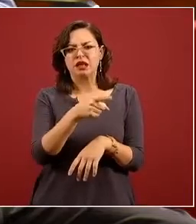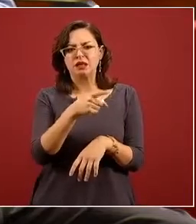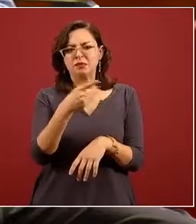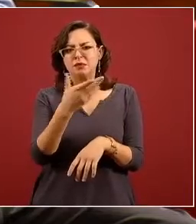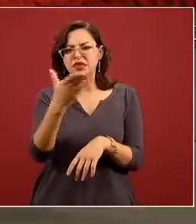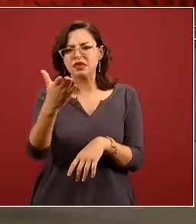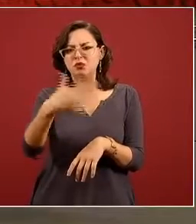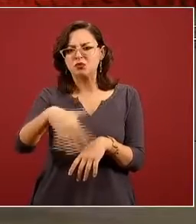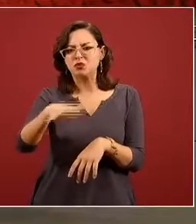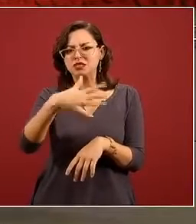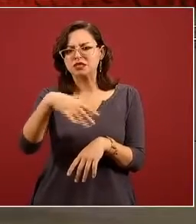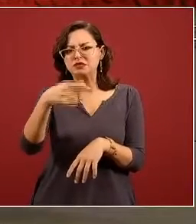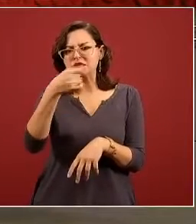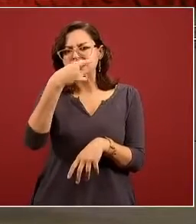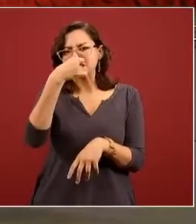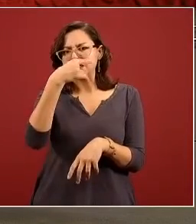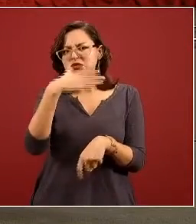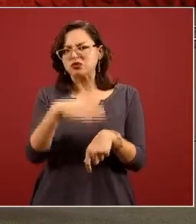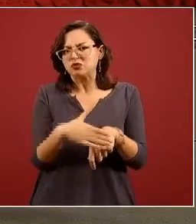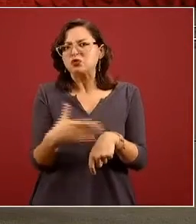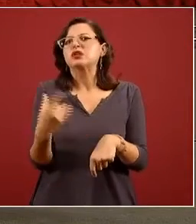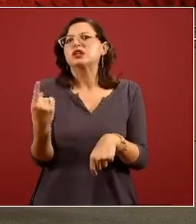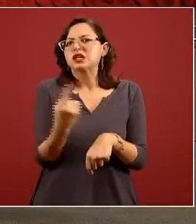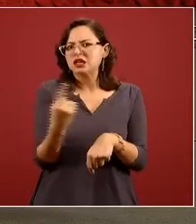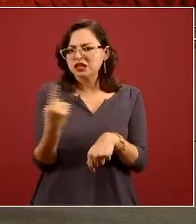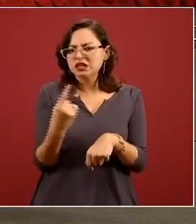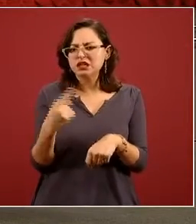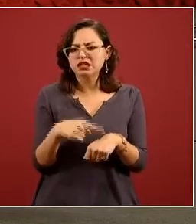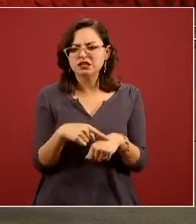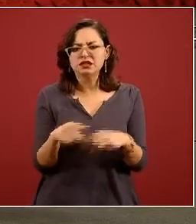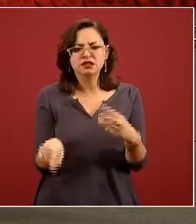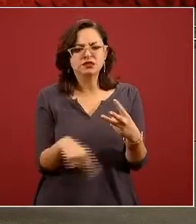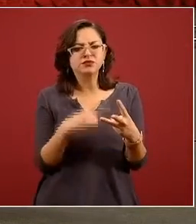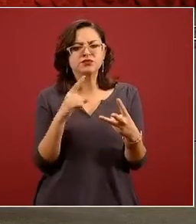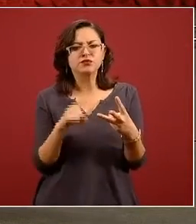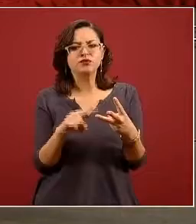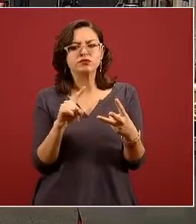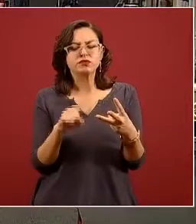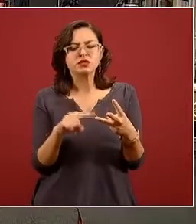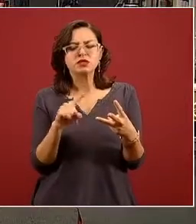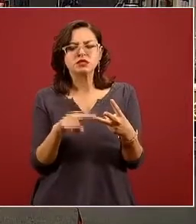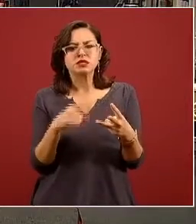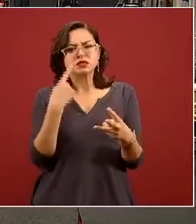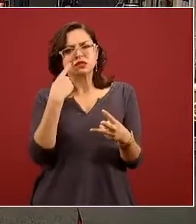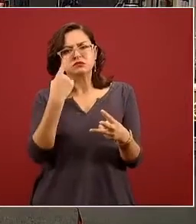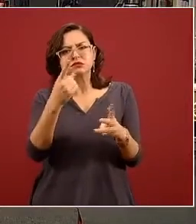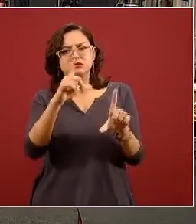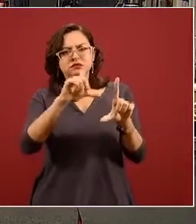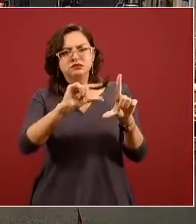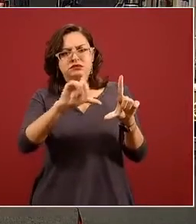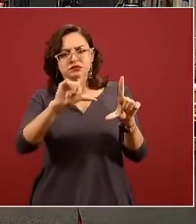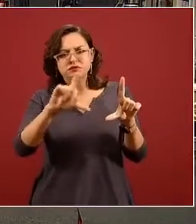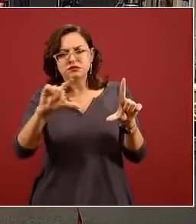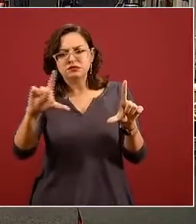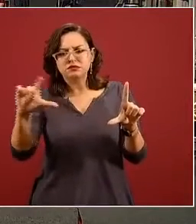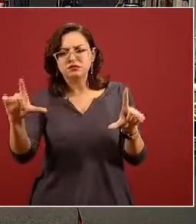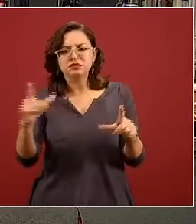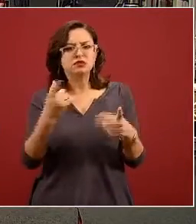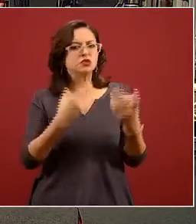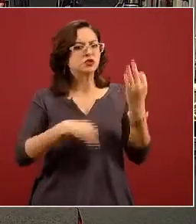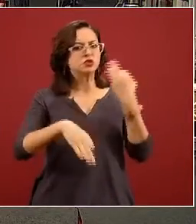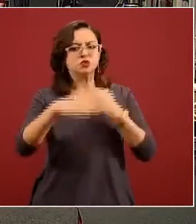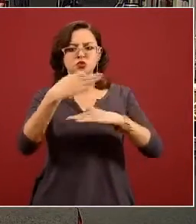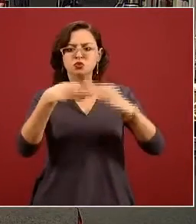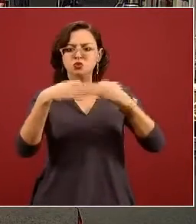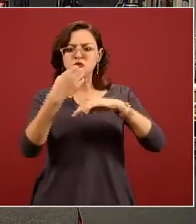y que busquen esta medicina. Y luego pues vimos en las gráficas que prácticamente en todos los